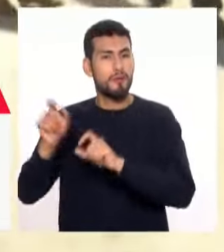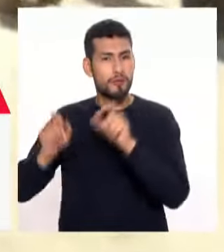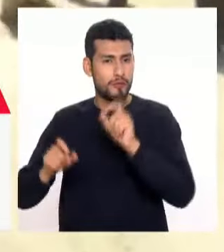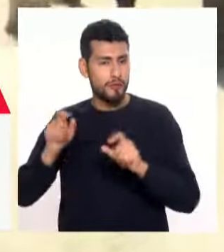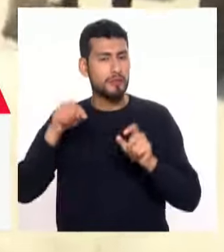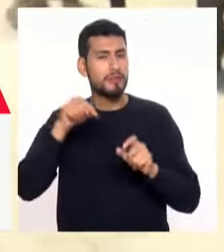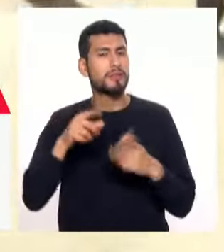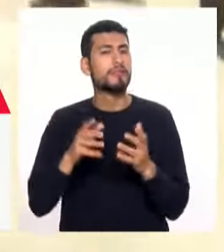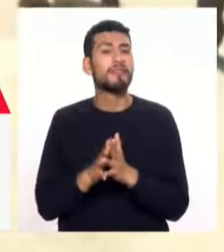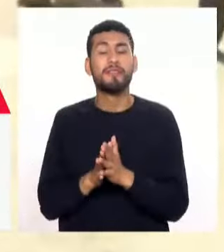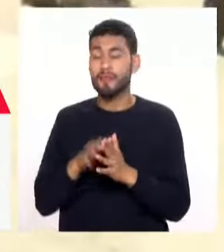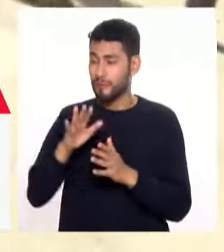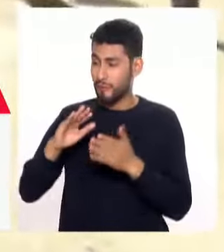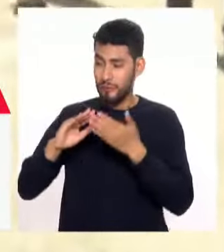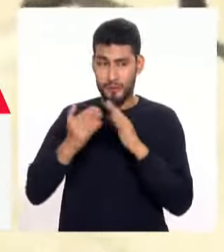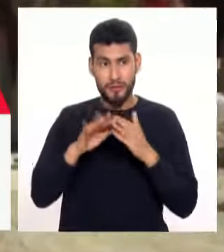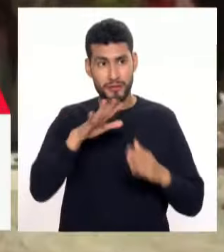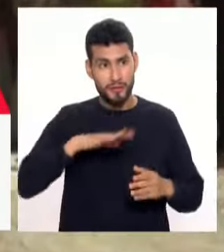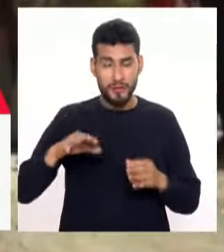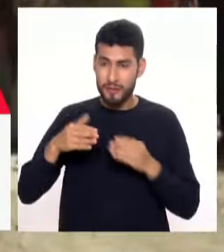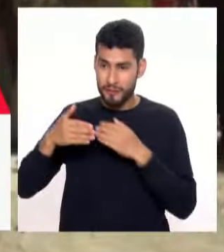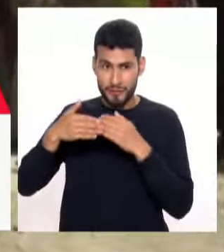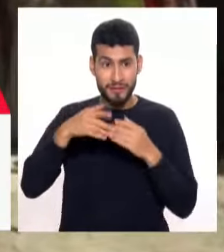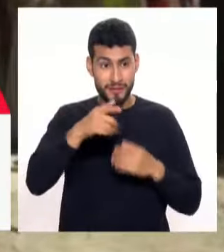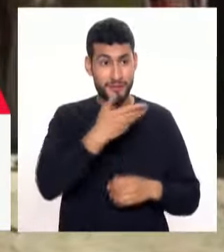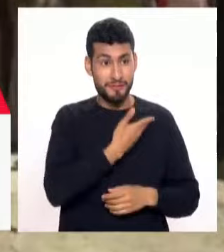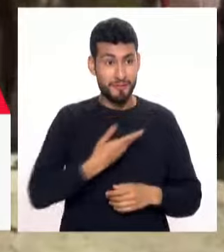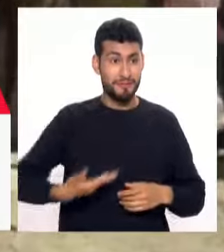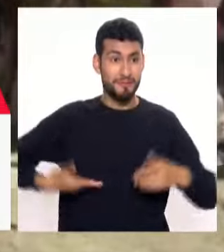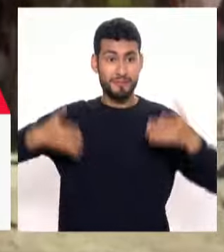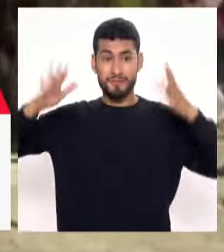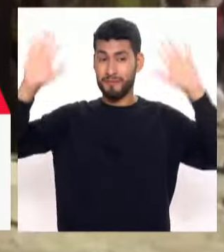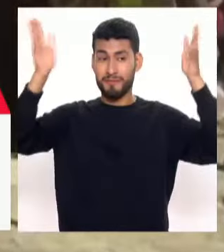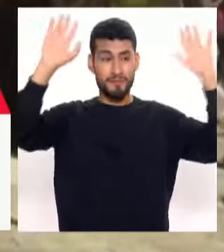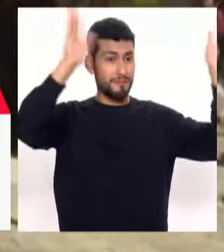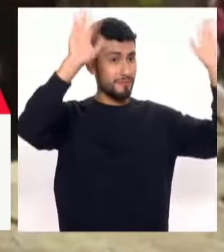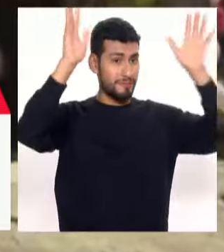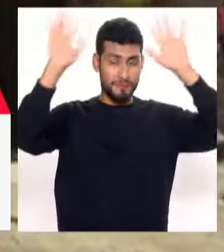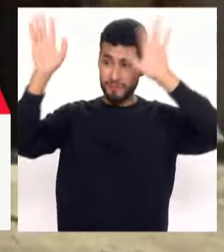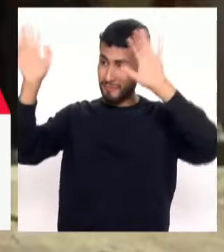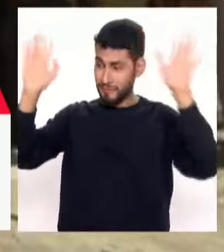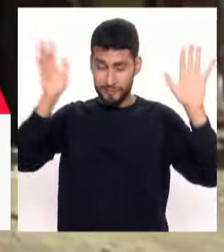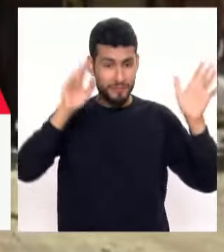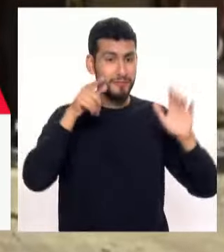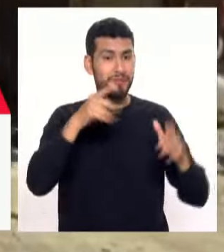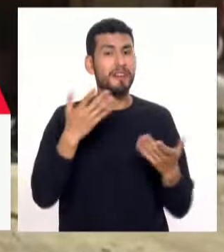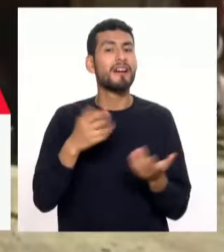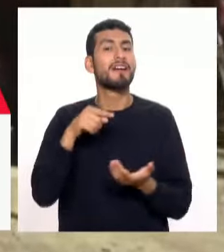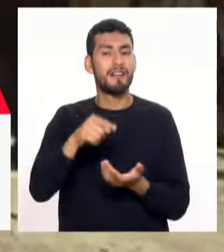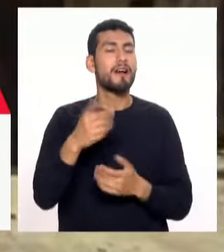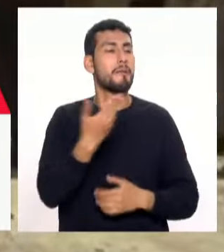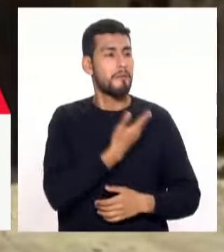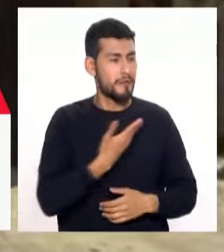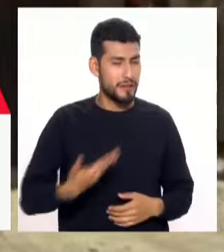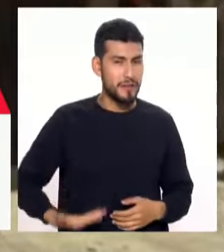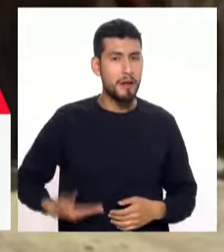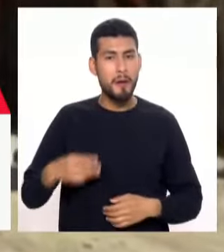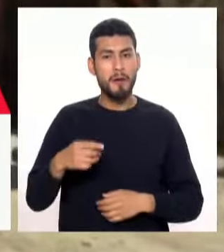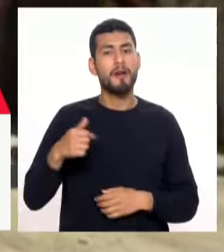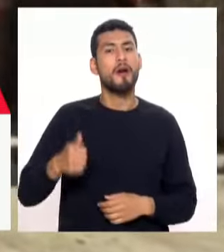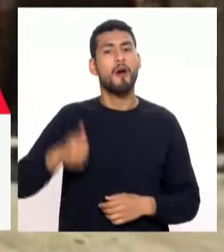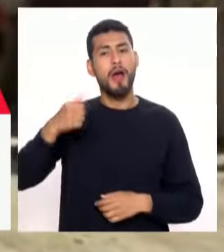viven en los poblados de alrededor. Saluda a la presidenta Dina Boluarte junto al presidente del Consejo de Ministros,